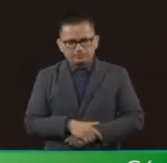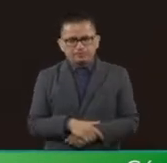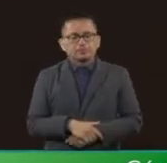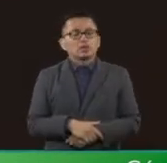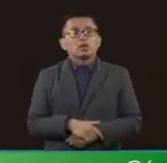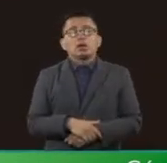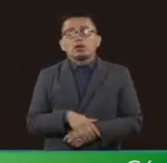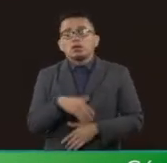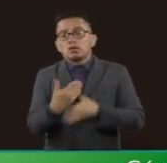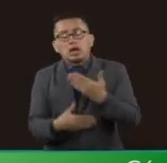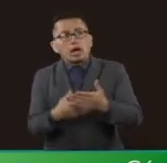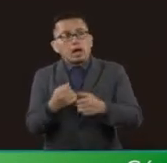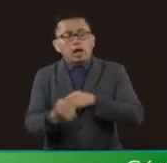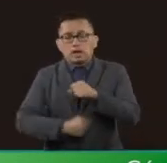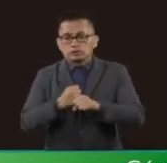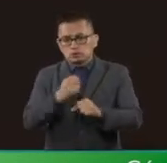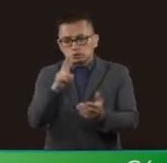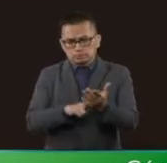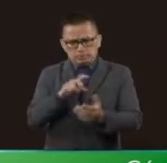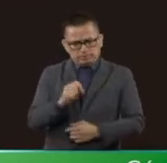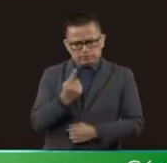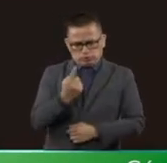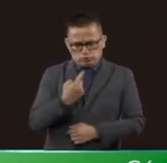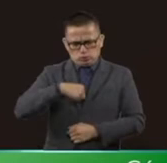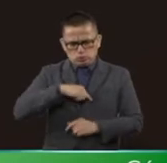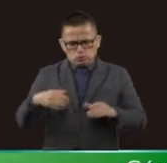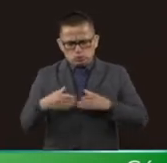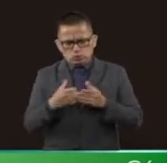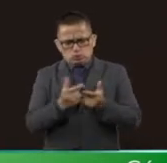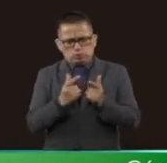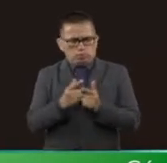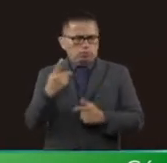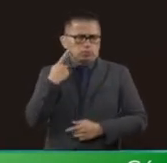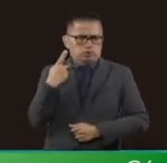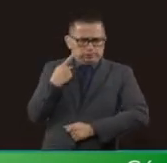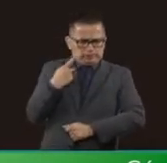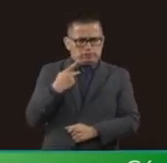el 2021 la bancada de